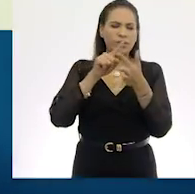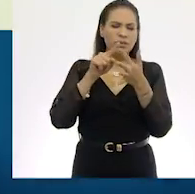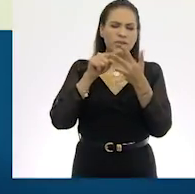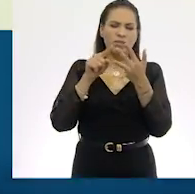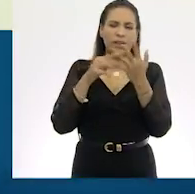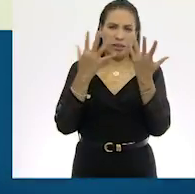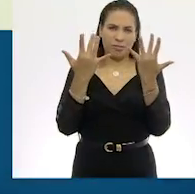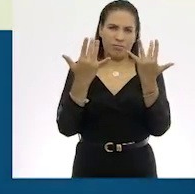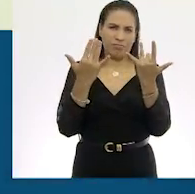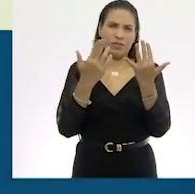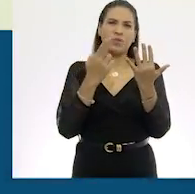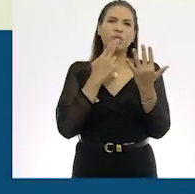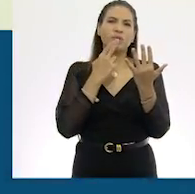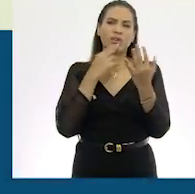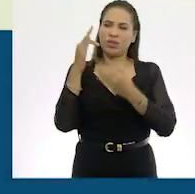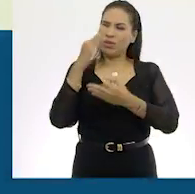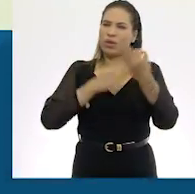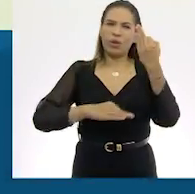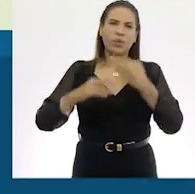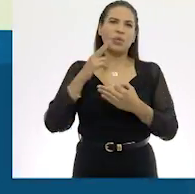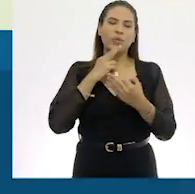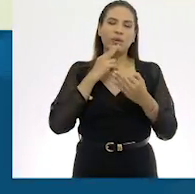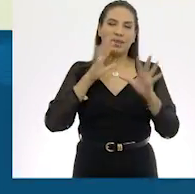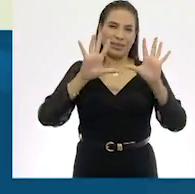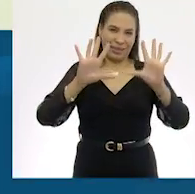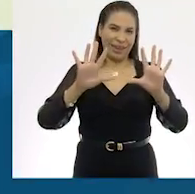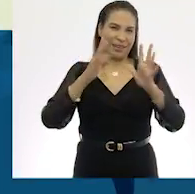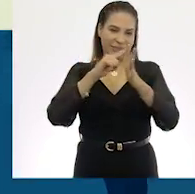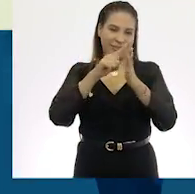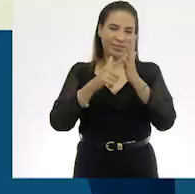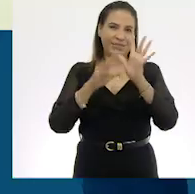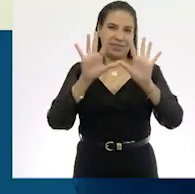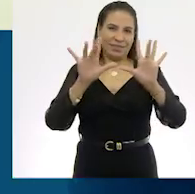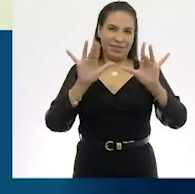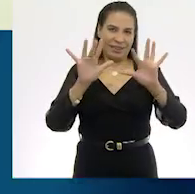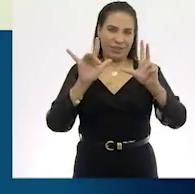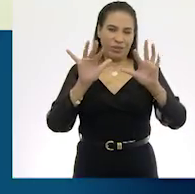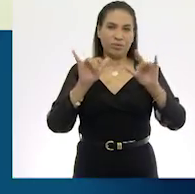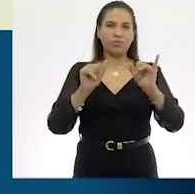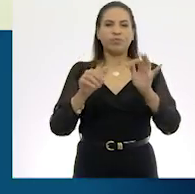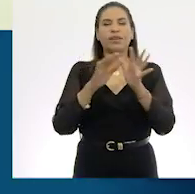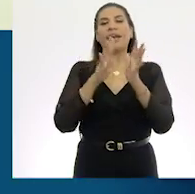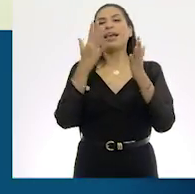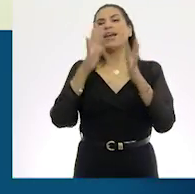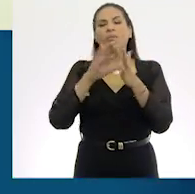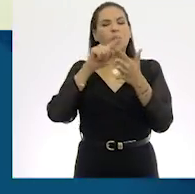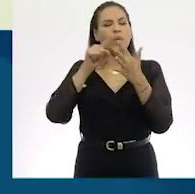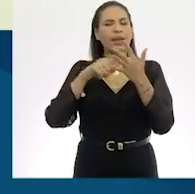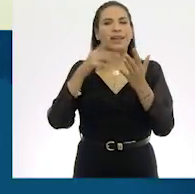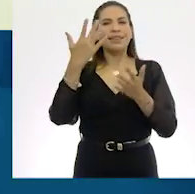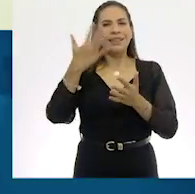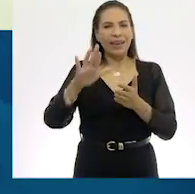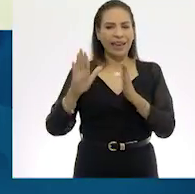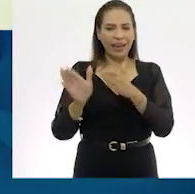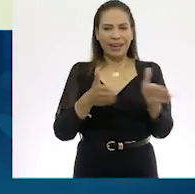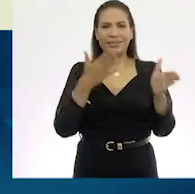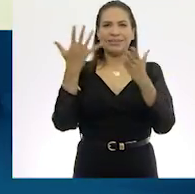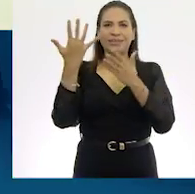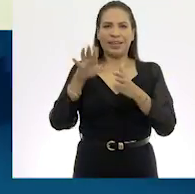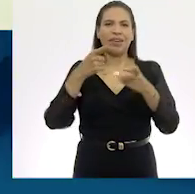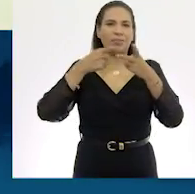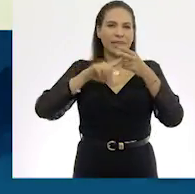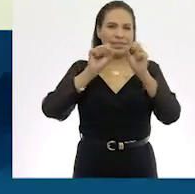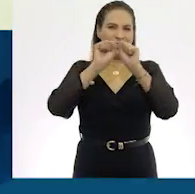manos. Casi todo el mundo tiene 10 dedos. Contaban en decenas. Así comenzó nuestro sistema